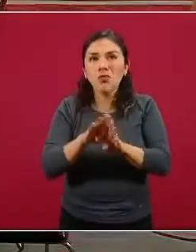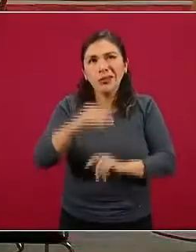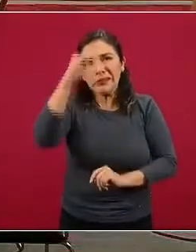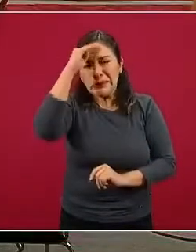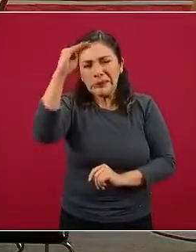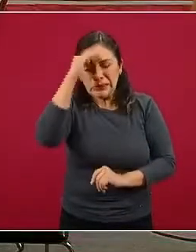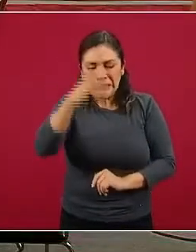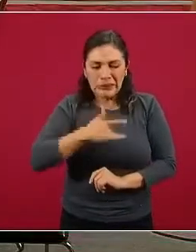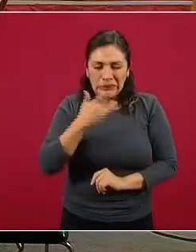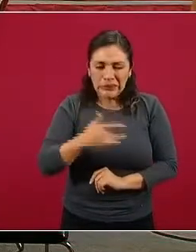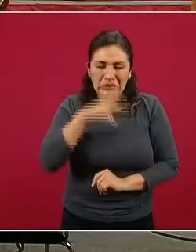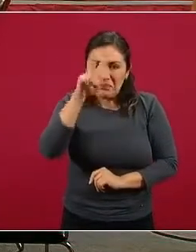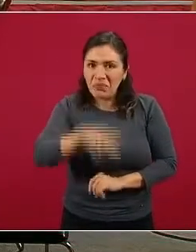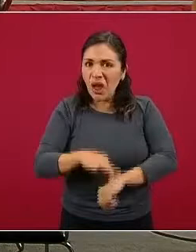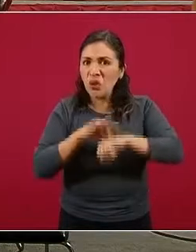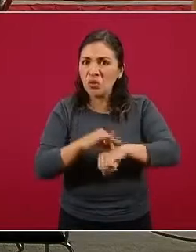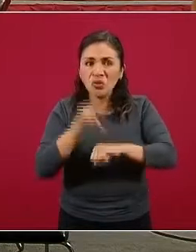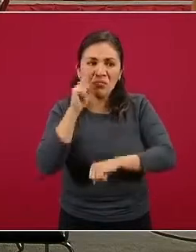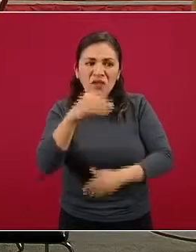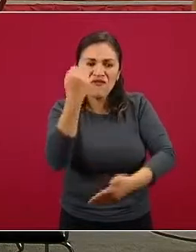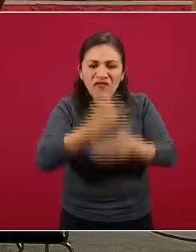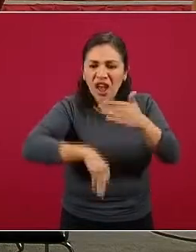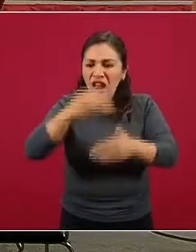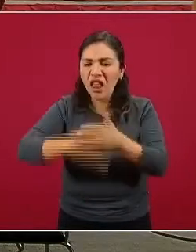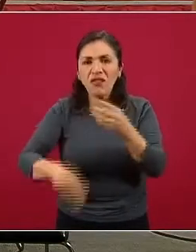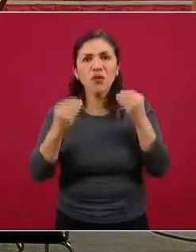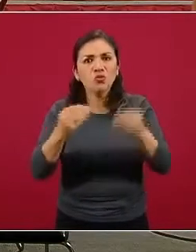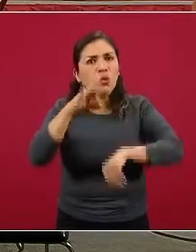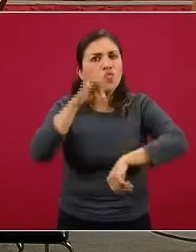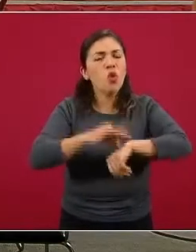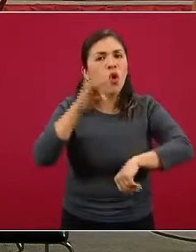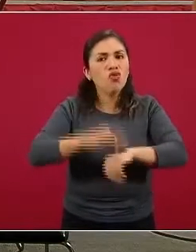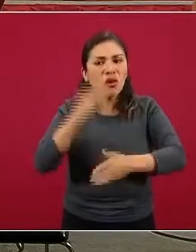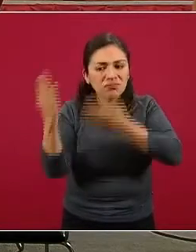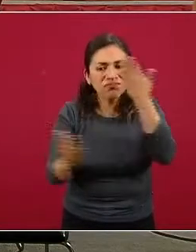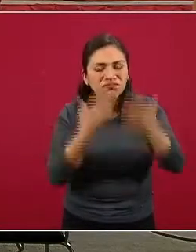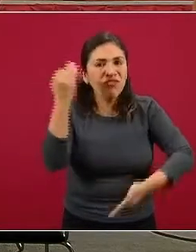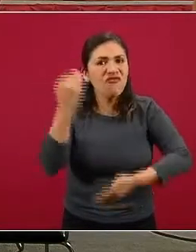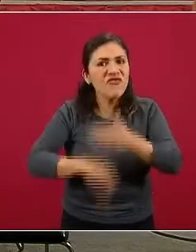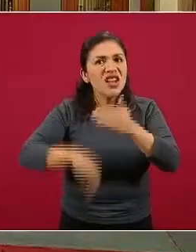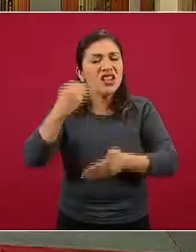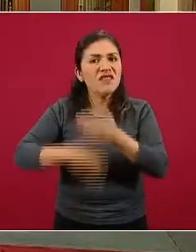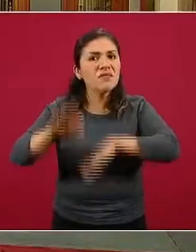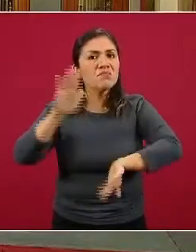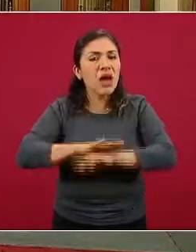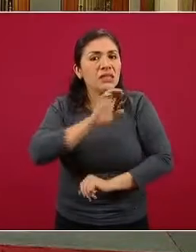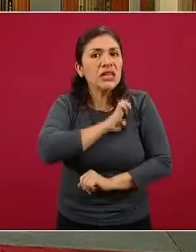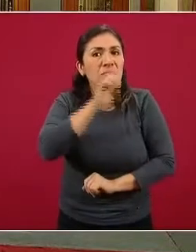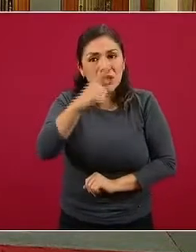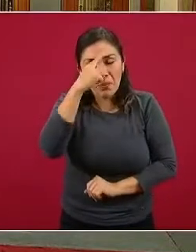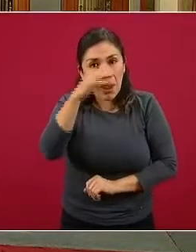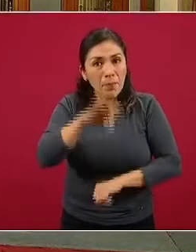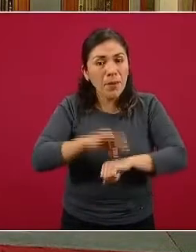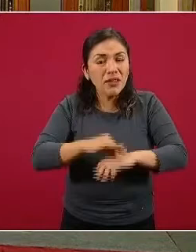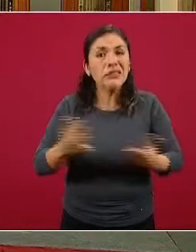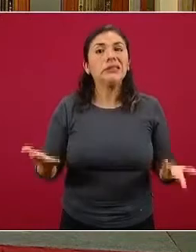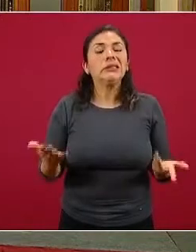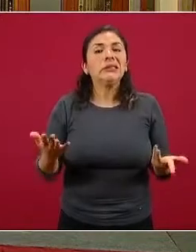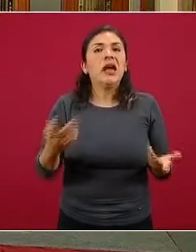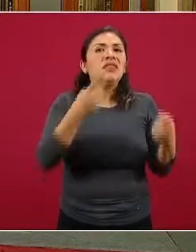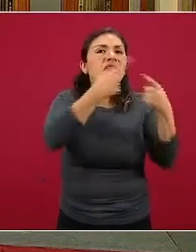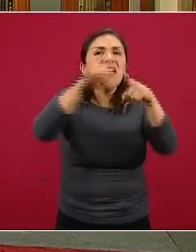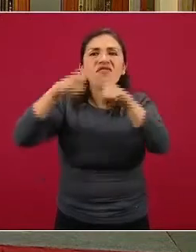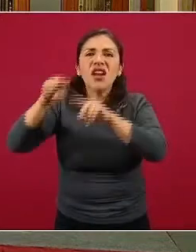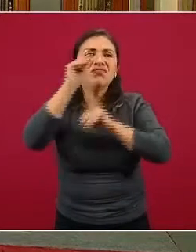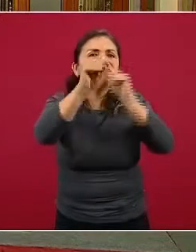reflexión y de la evidencia de que tenemos un déficit muy importante de personas especialistas en medicina, en los distintos